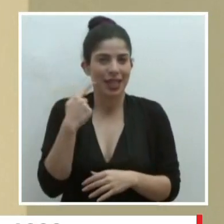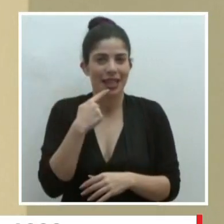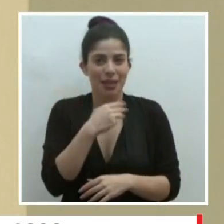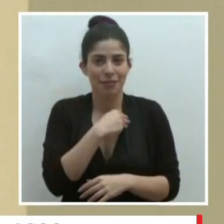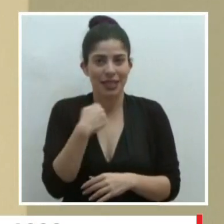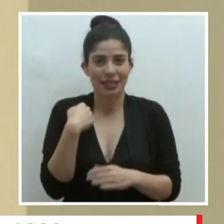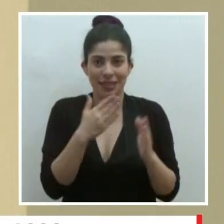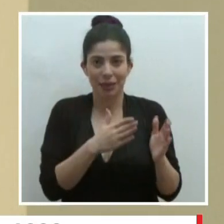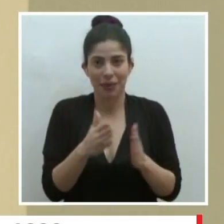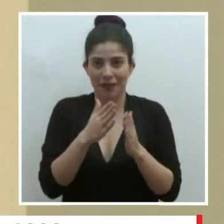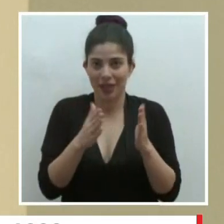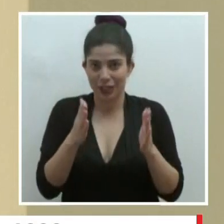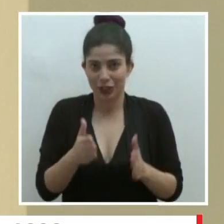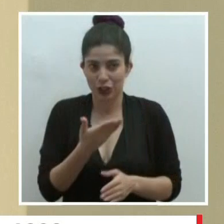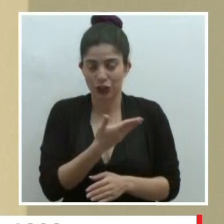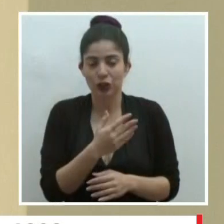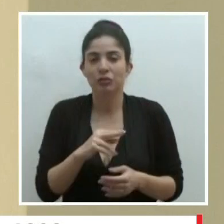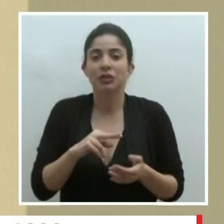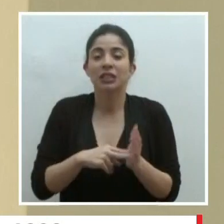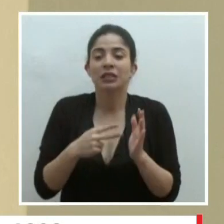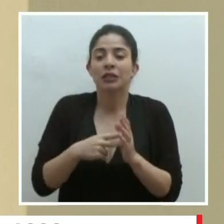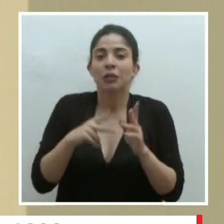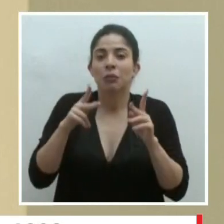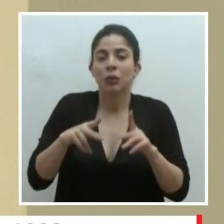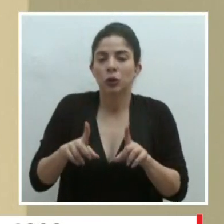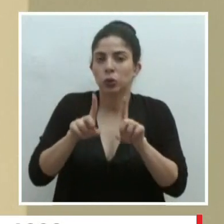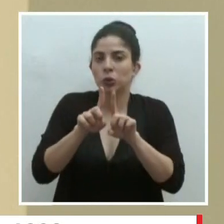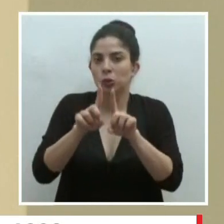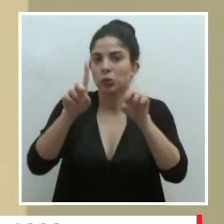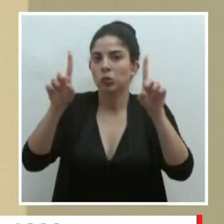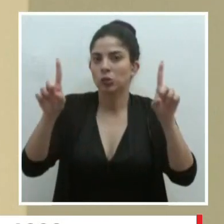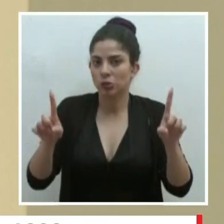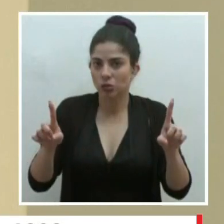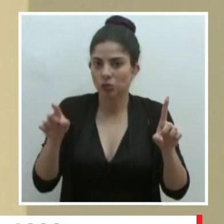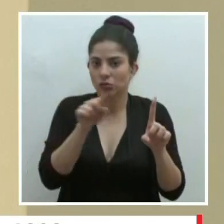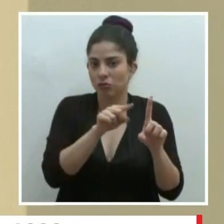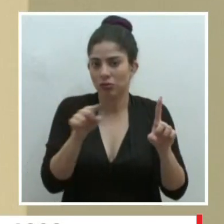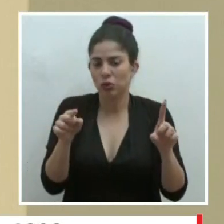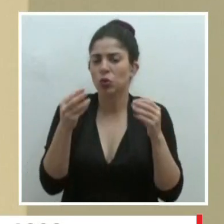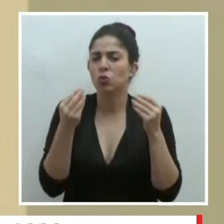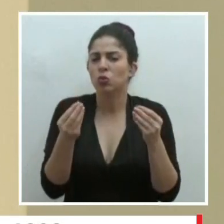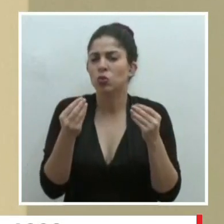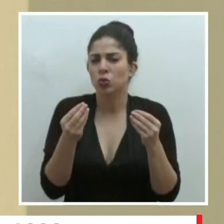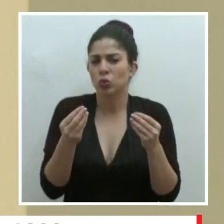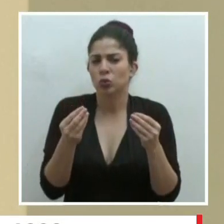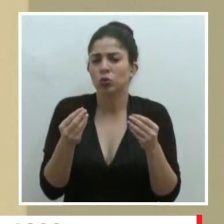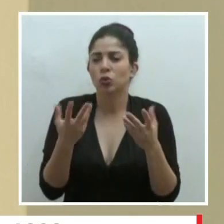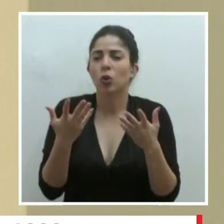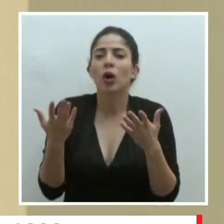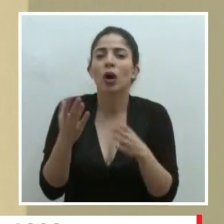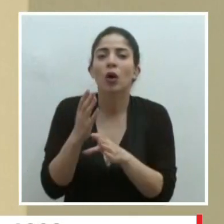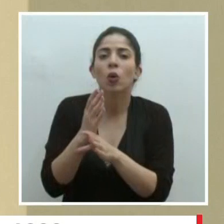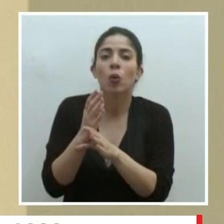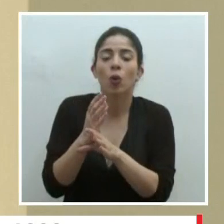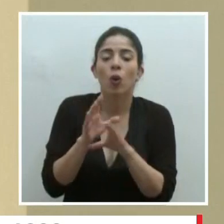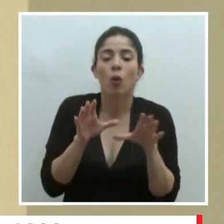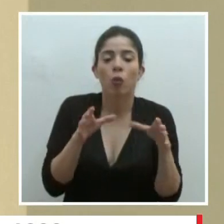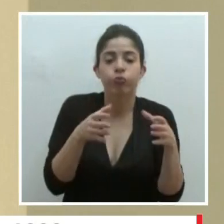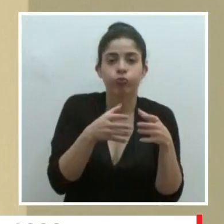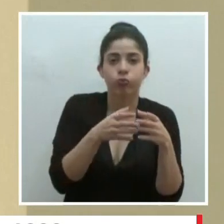ministra de Planificación, de lo que es el distanciamiento físico, que se manifiesta mucho en lo que es mantenimiento de la burbuja